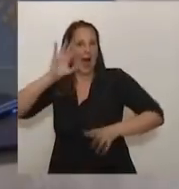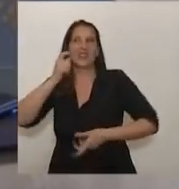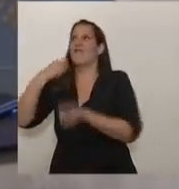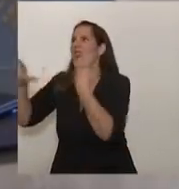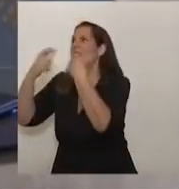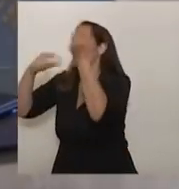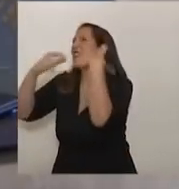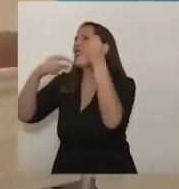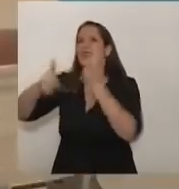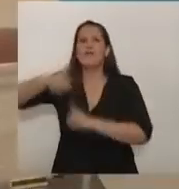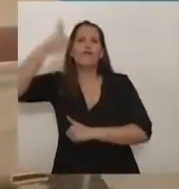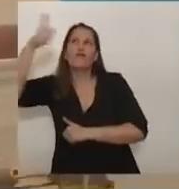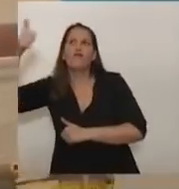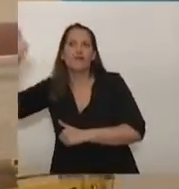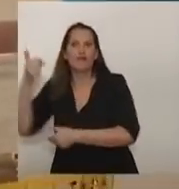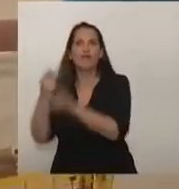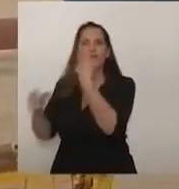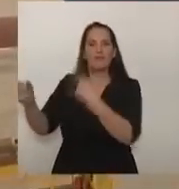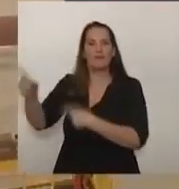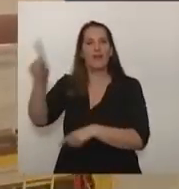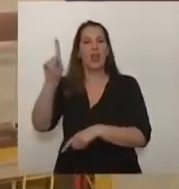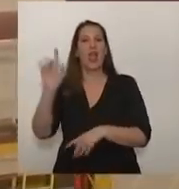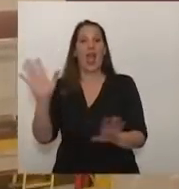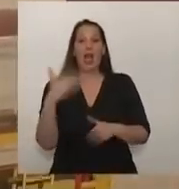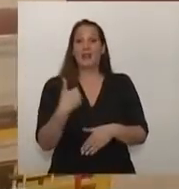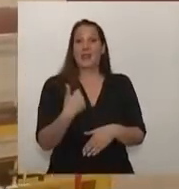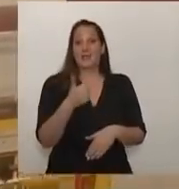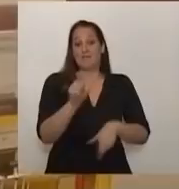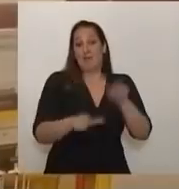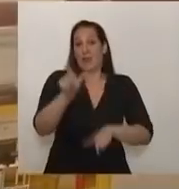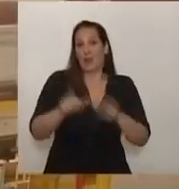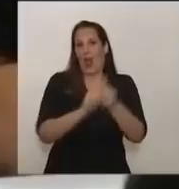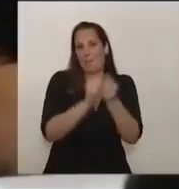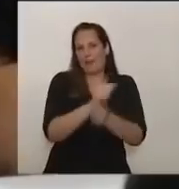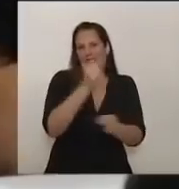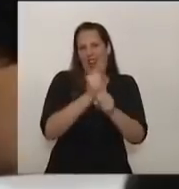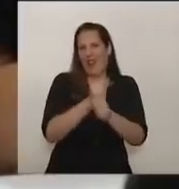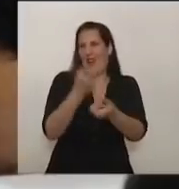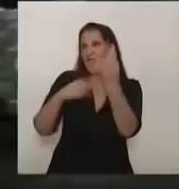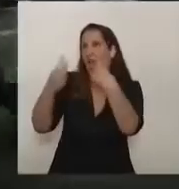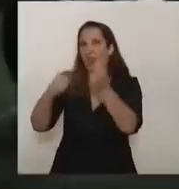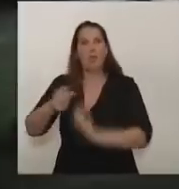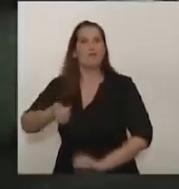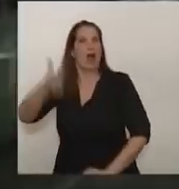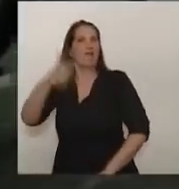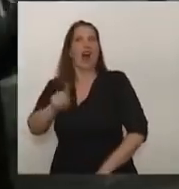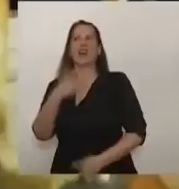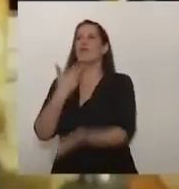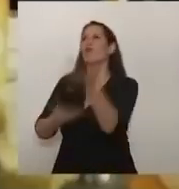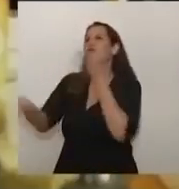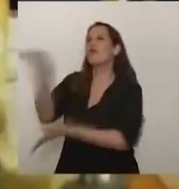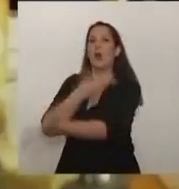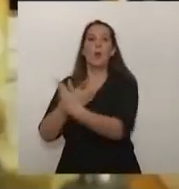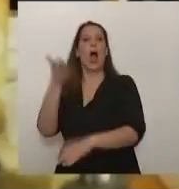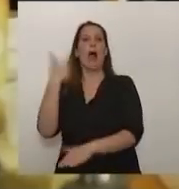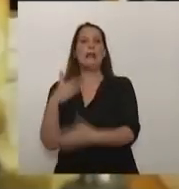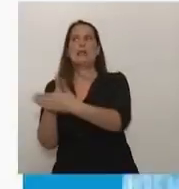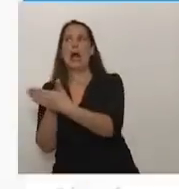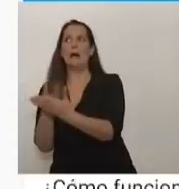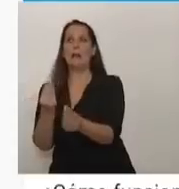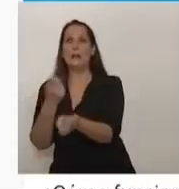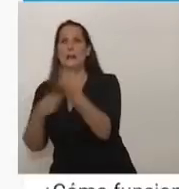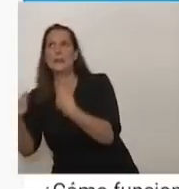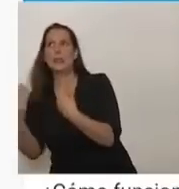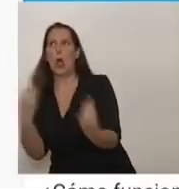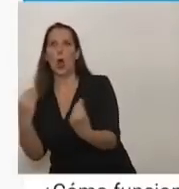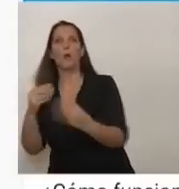tuvieron éxito. Les hicimos la vida más fácil a los exportadores. Quitamos trabas de todo tipo. Lanzamos la ventanilla